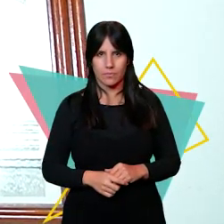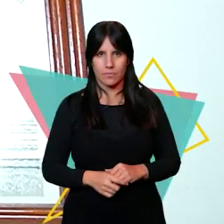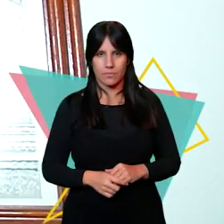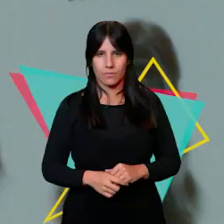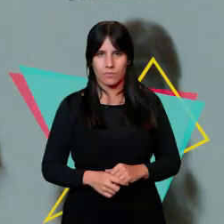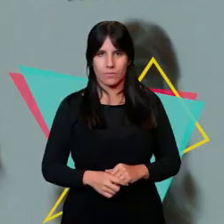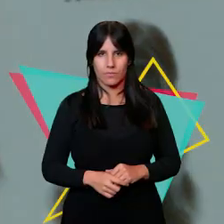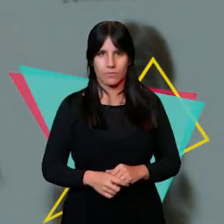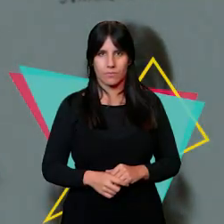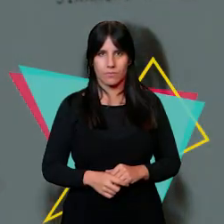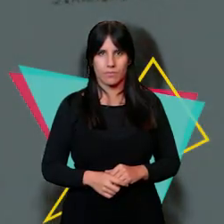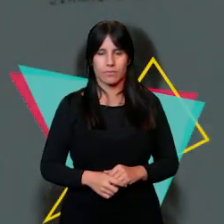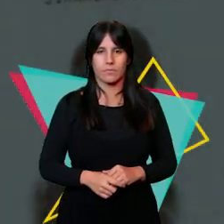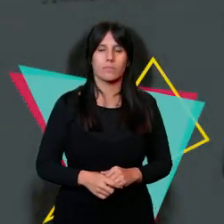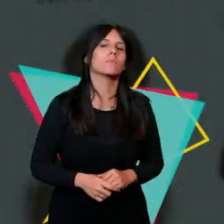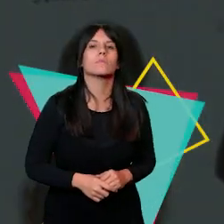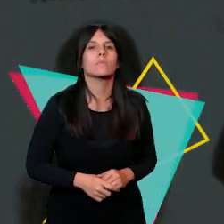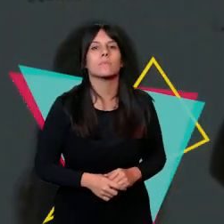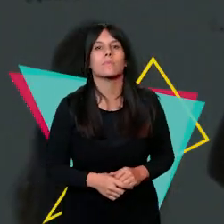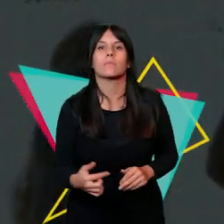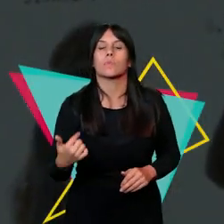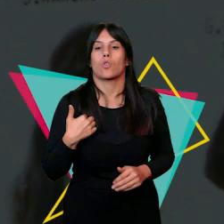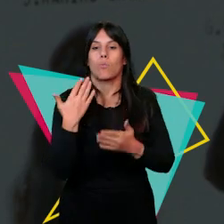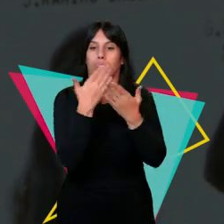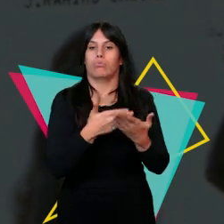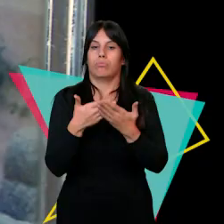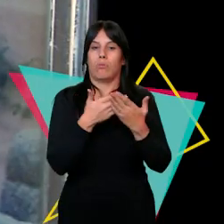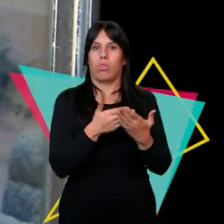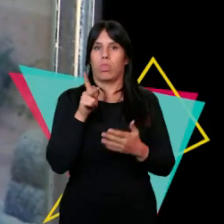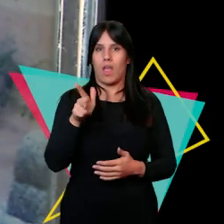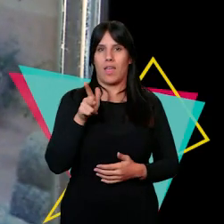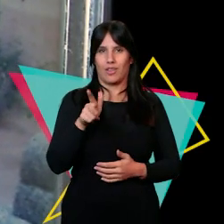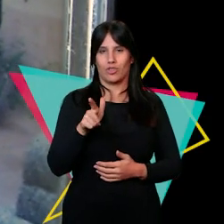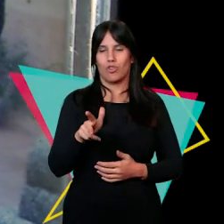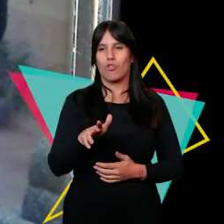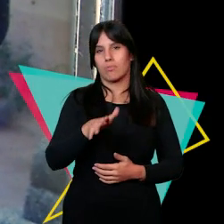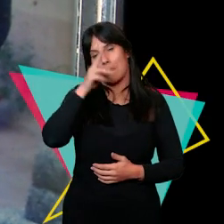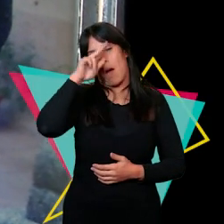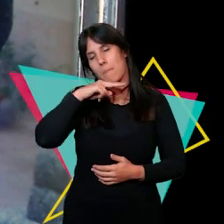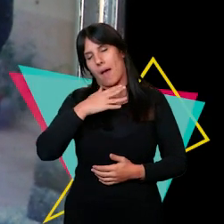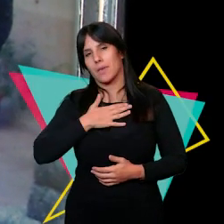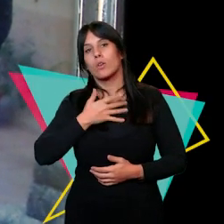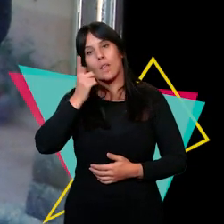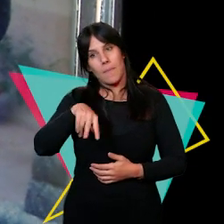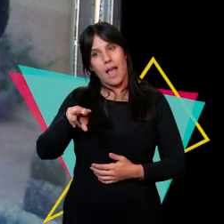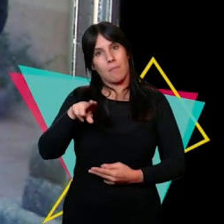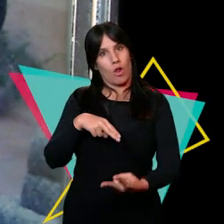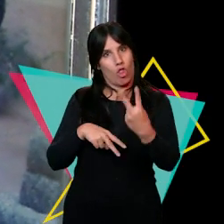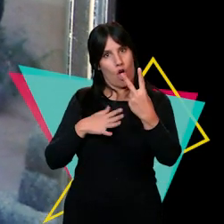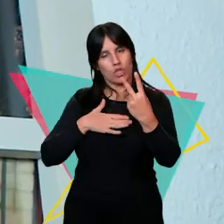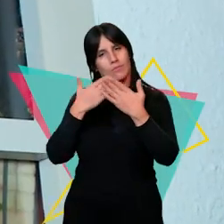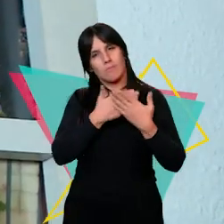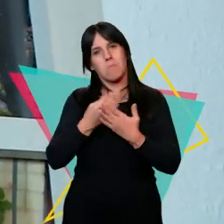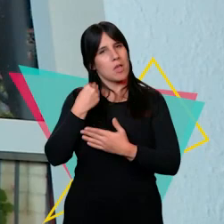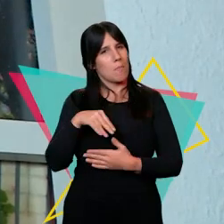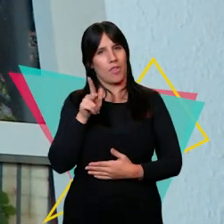Estudié Derecho siguiendo, como mi padre, en paz descanse, y siguiendo la tradición familiar, ya que dos de mis hermanos también lo han hecho, y luego me embarqué